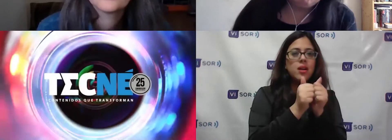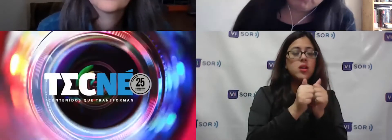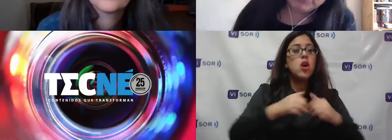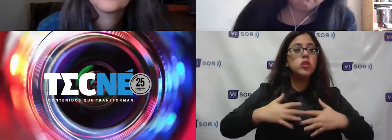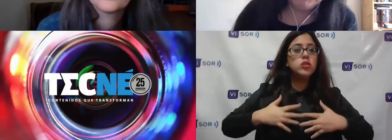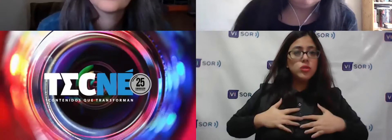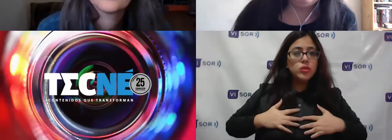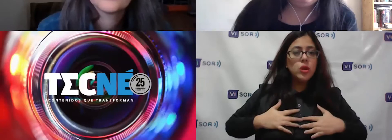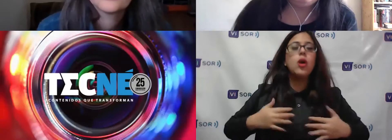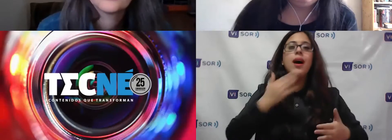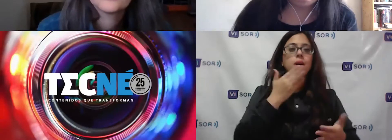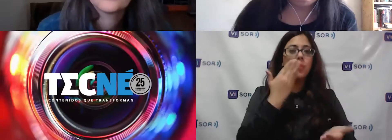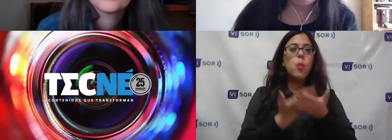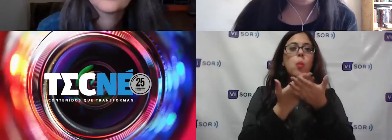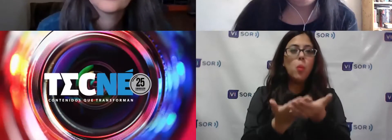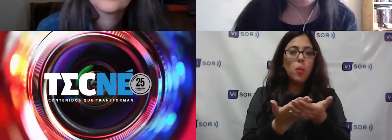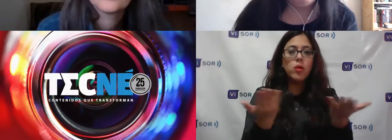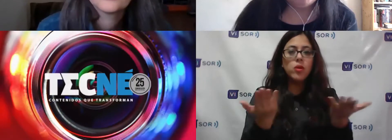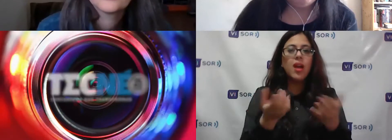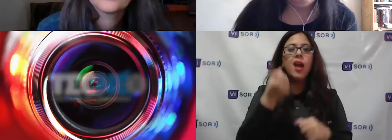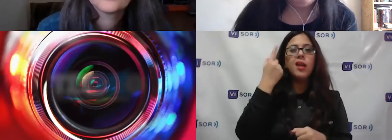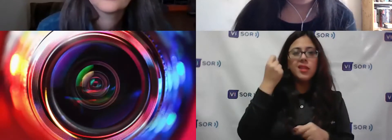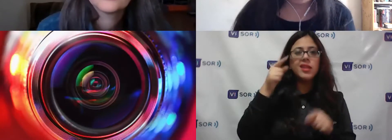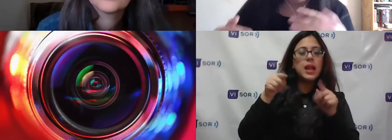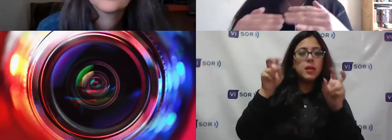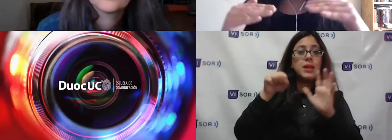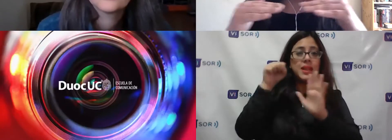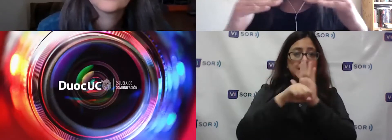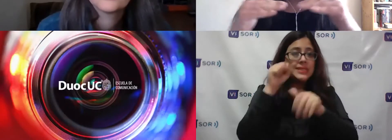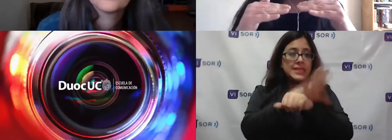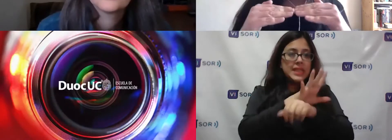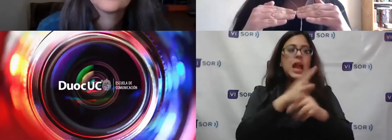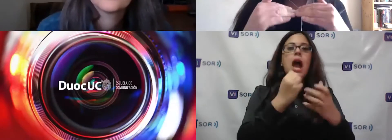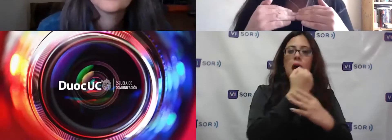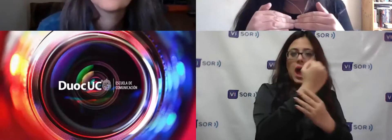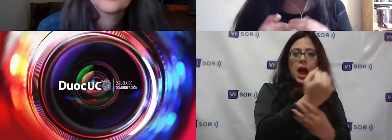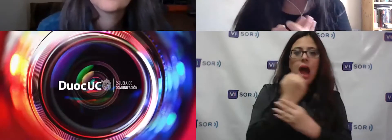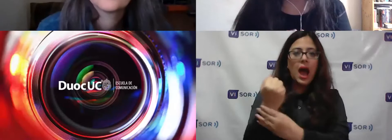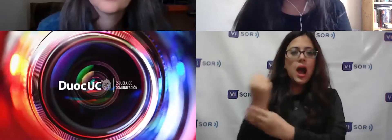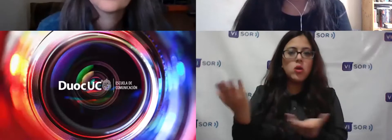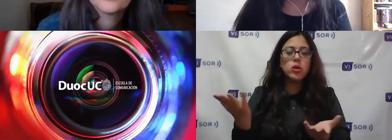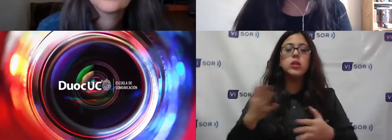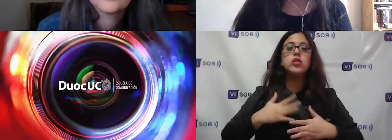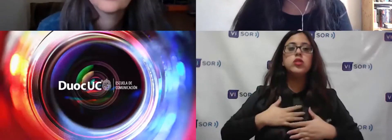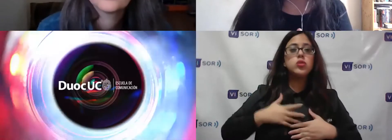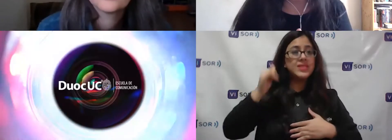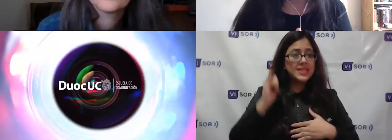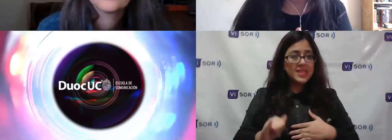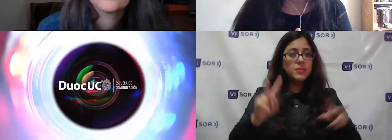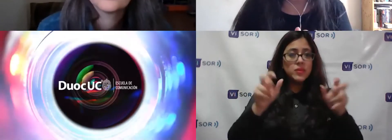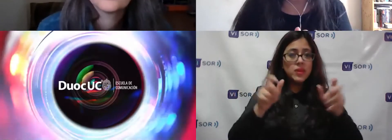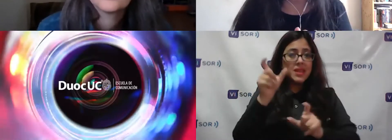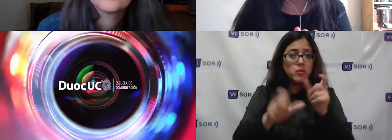propongo también entender que si eres muy colaborativo y que esté una relación muy horizontal en general con los directores las